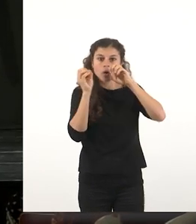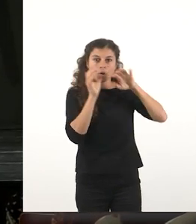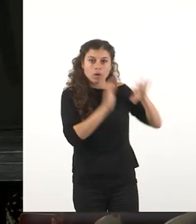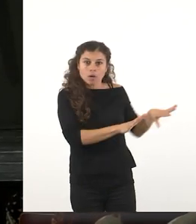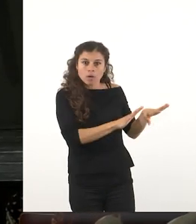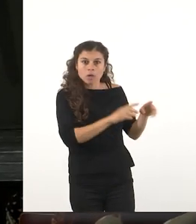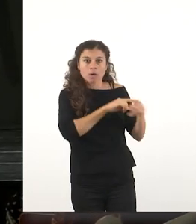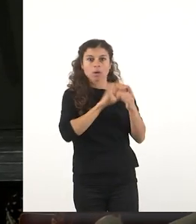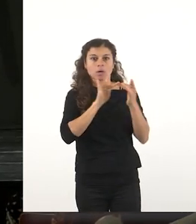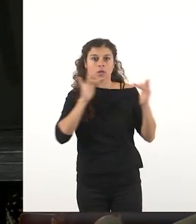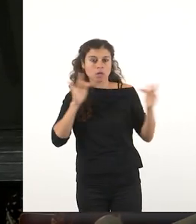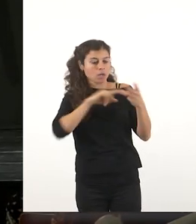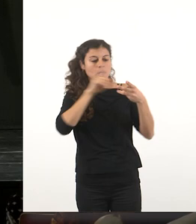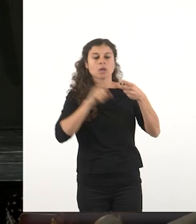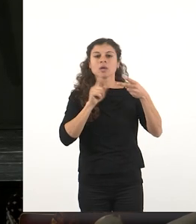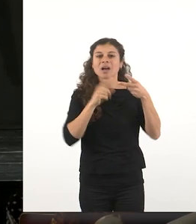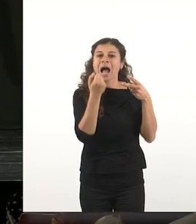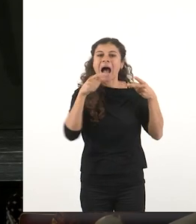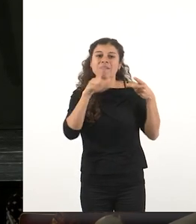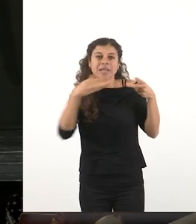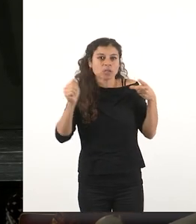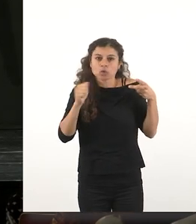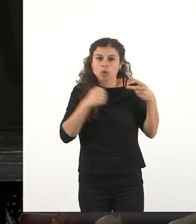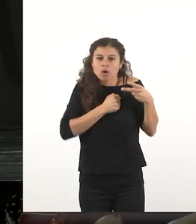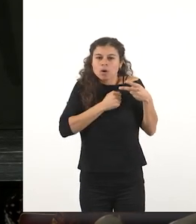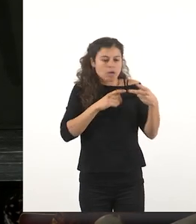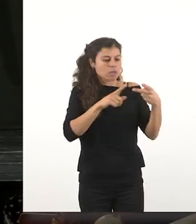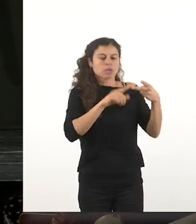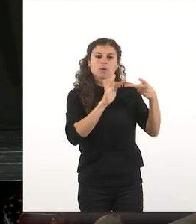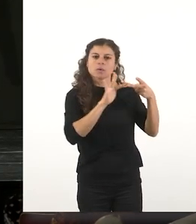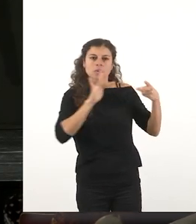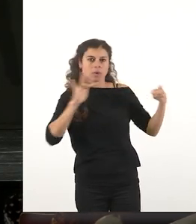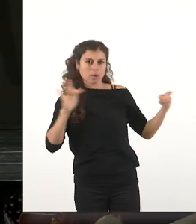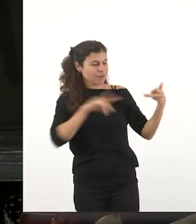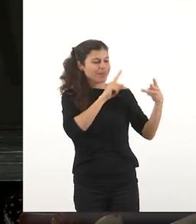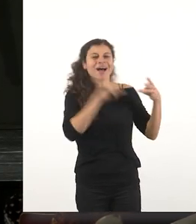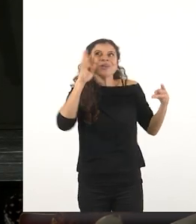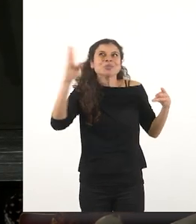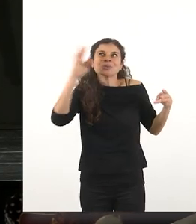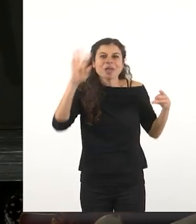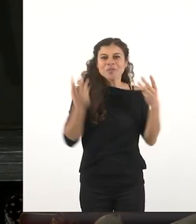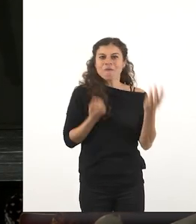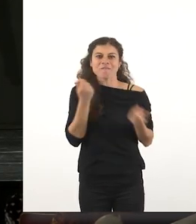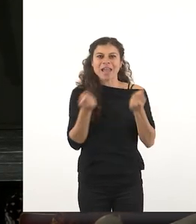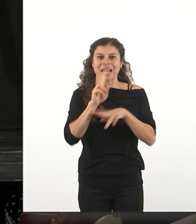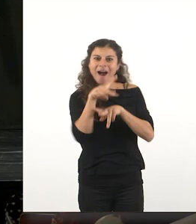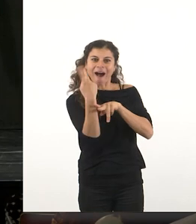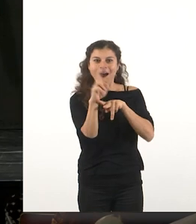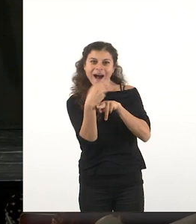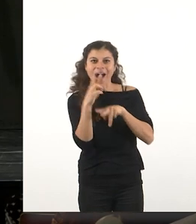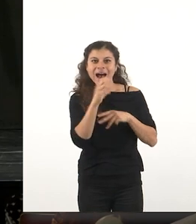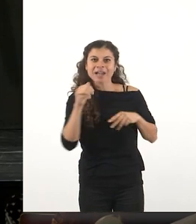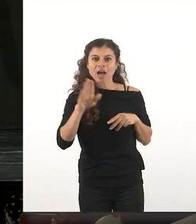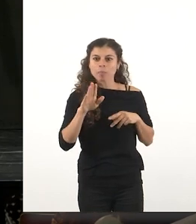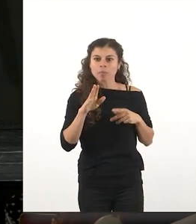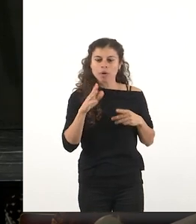como un hermano para mí, con el que me voy dejando de hablar. Con mi sueño de adolescente de ser una rapera o una breaker, no lo que me convertí en